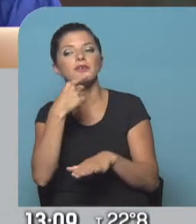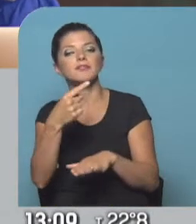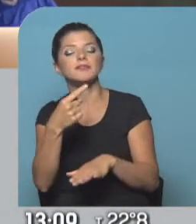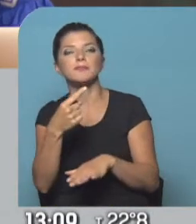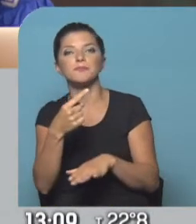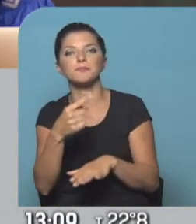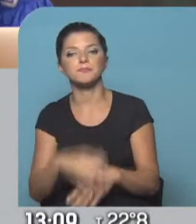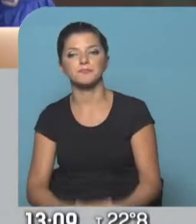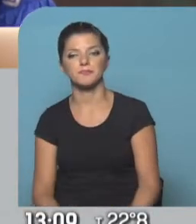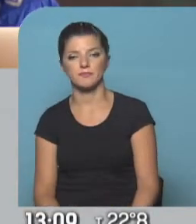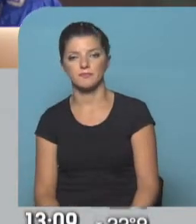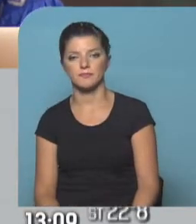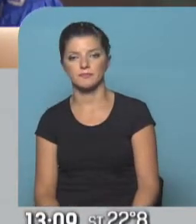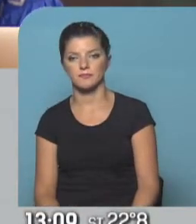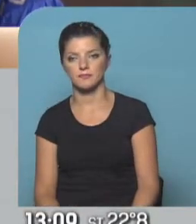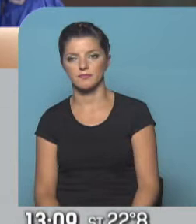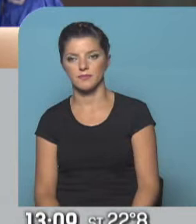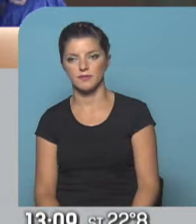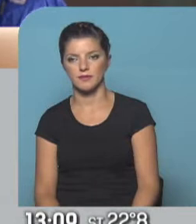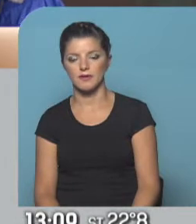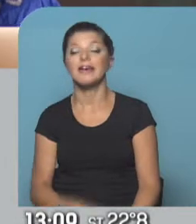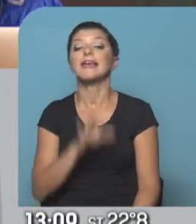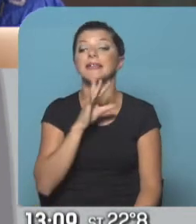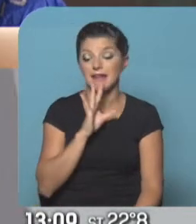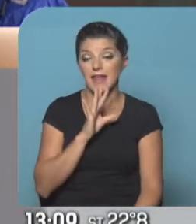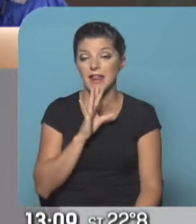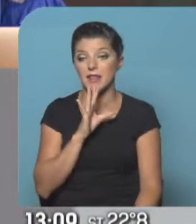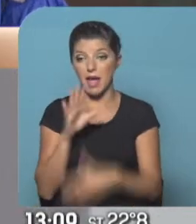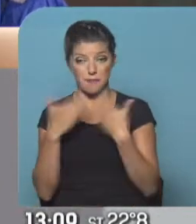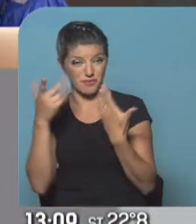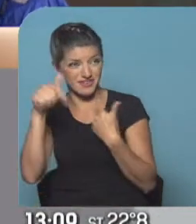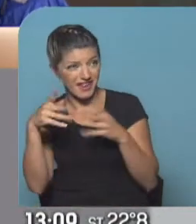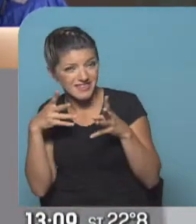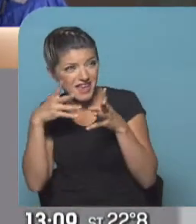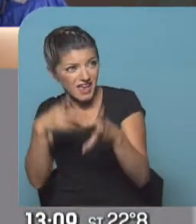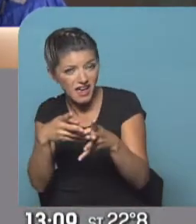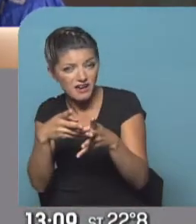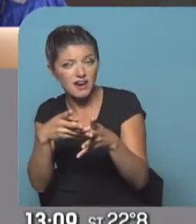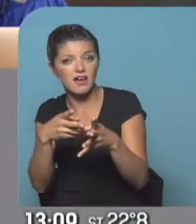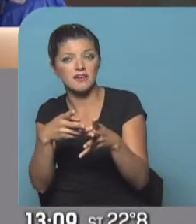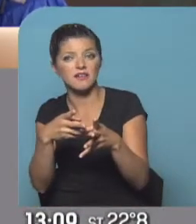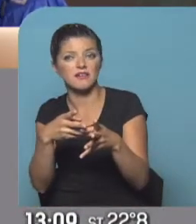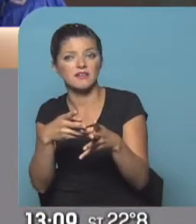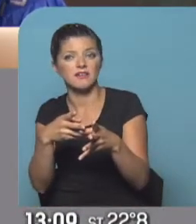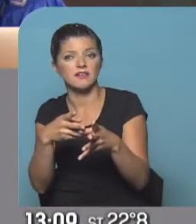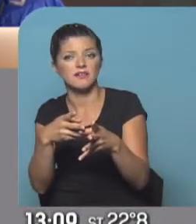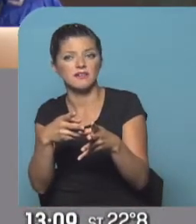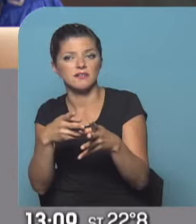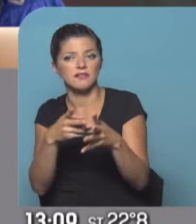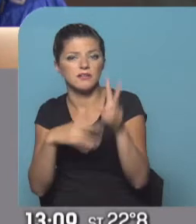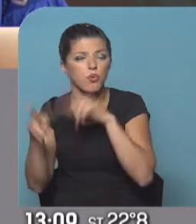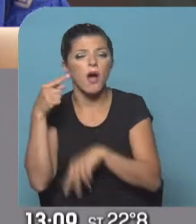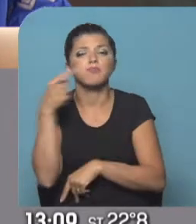existe una coincidencia por la cual Israel va a aprovechar esta embestida de Arabia Saudita para hacer su propia jugada